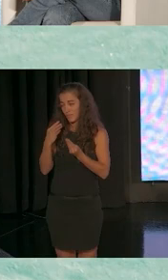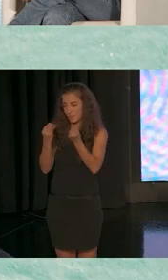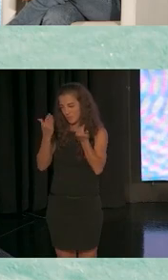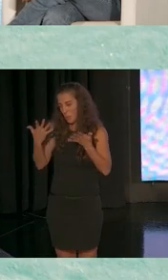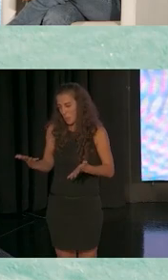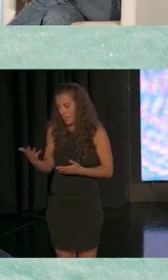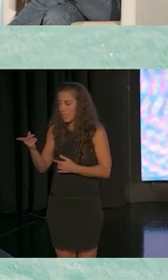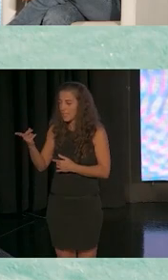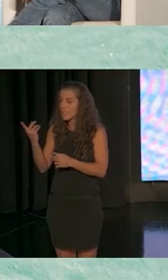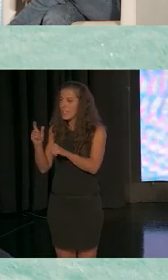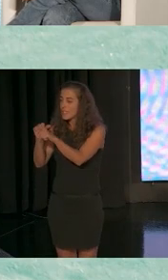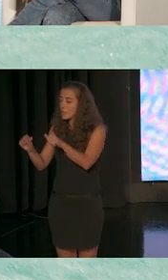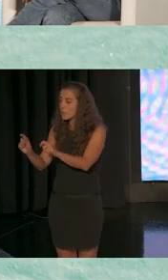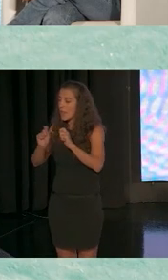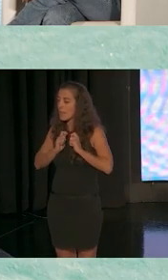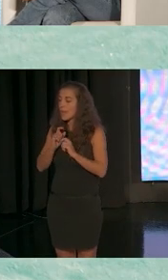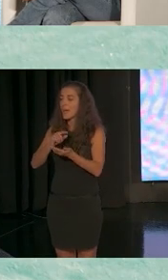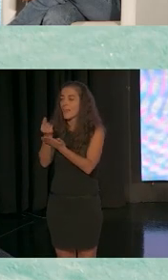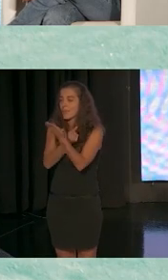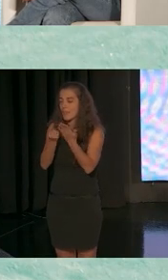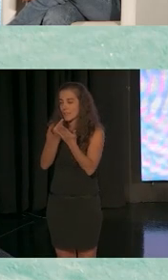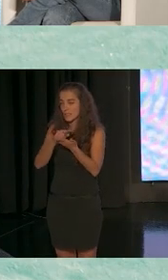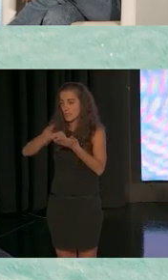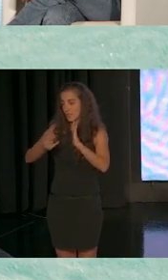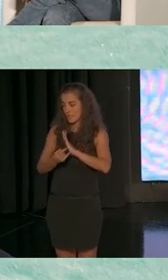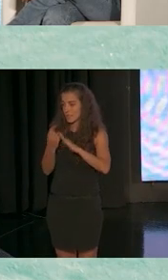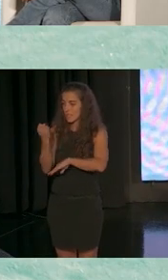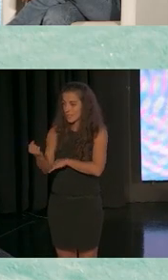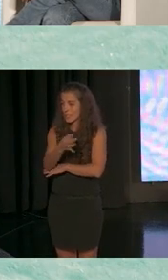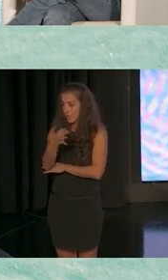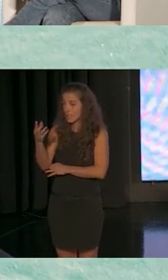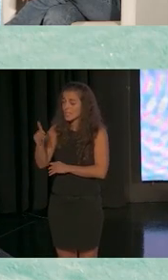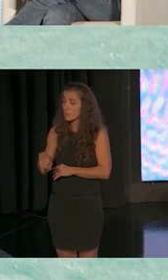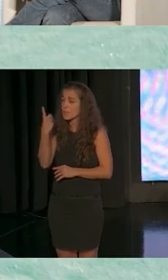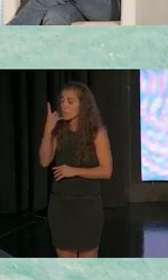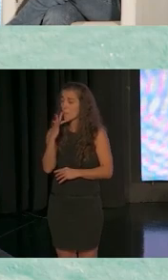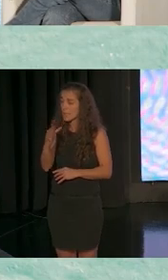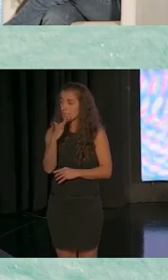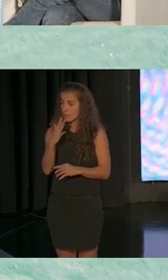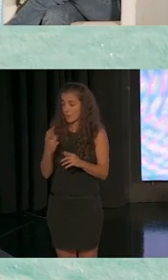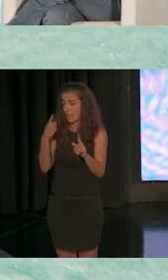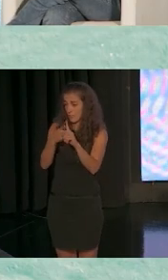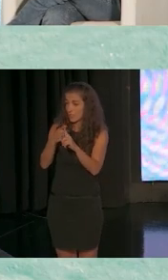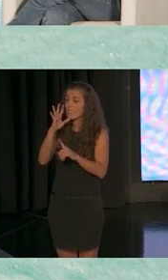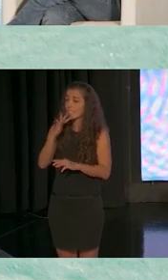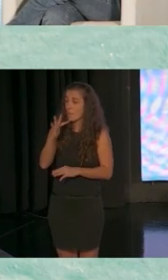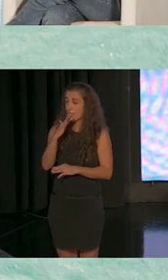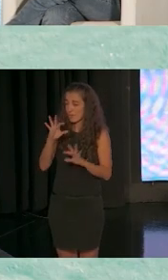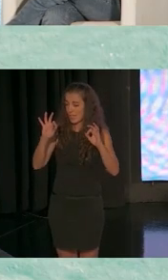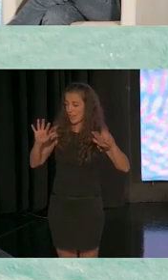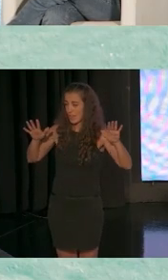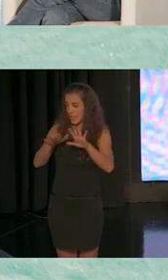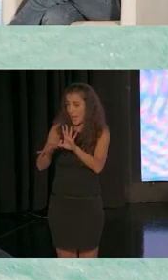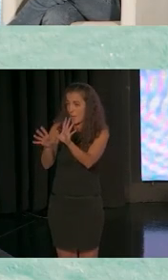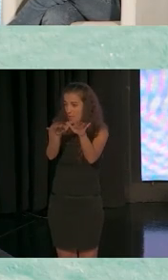para el diseño de apoyos realmente eficaces y voy a utilizar también una metáfora que es la metáfora de la mariposa que ustedes conocen bien que hemos utilizado muchas